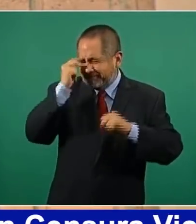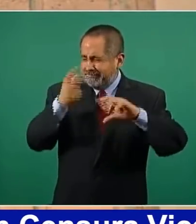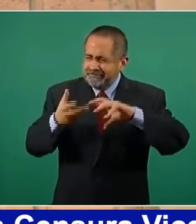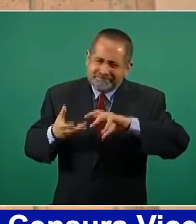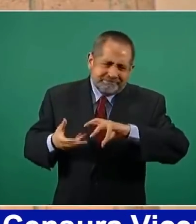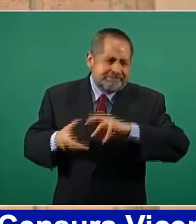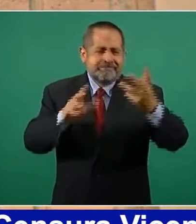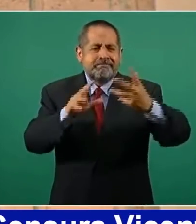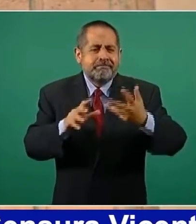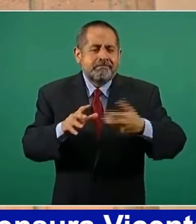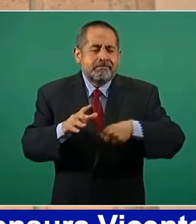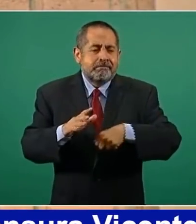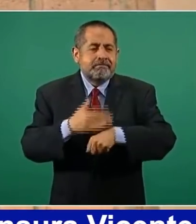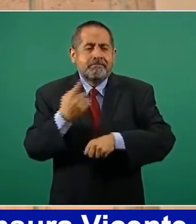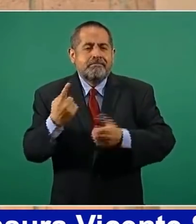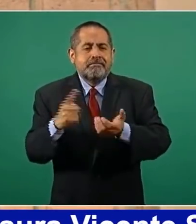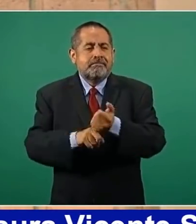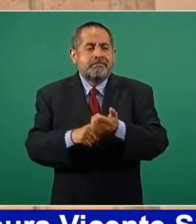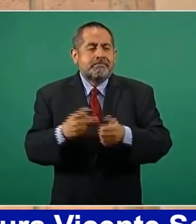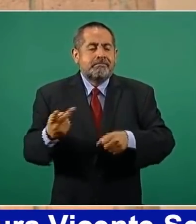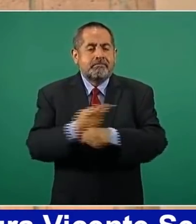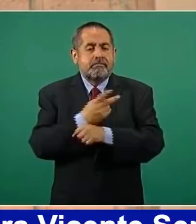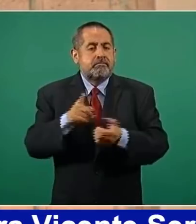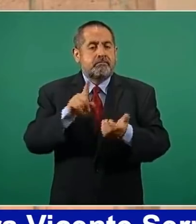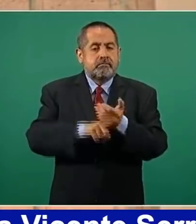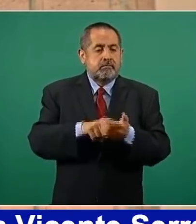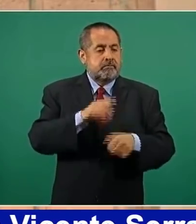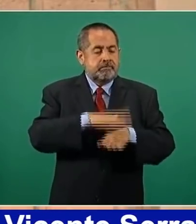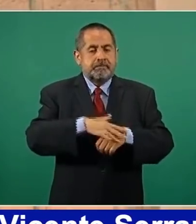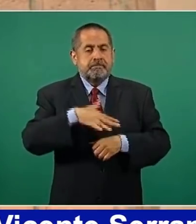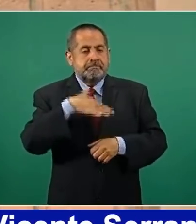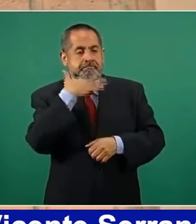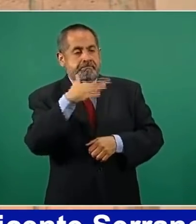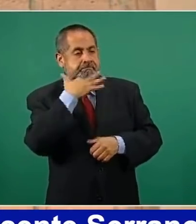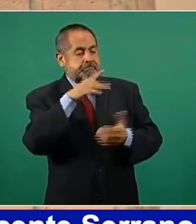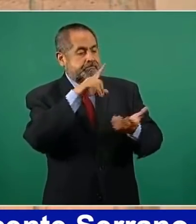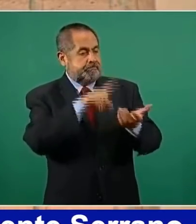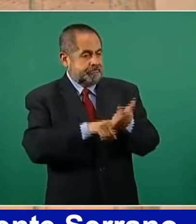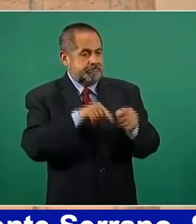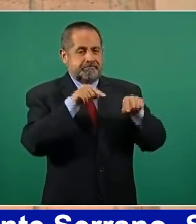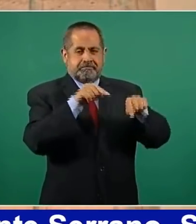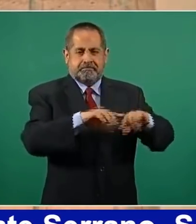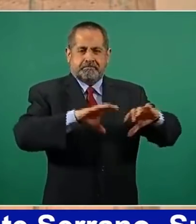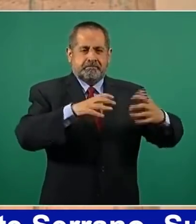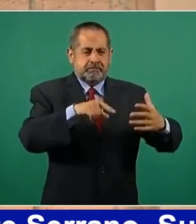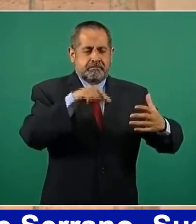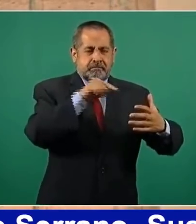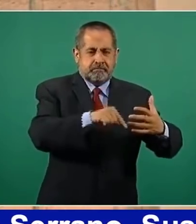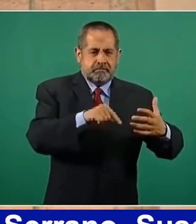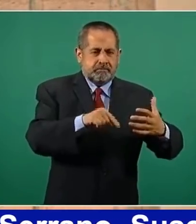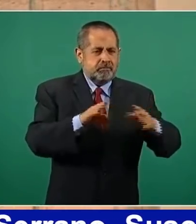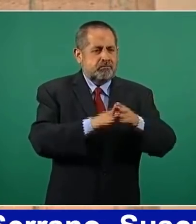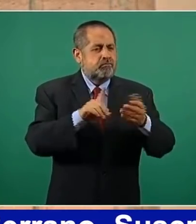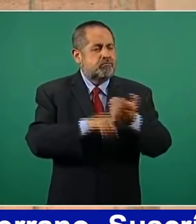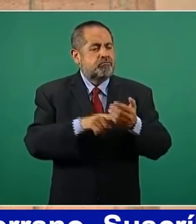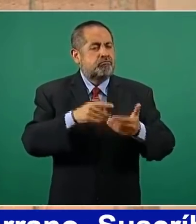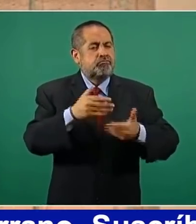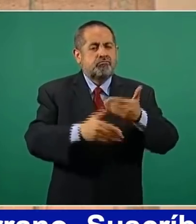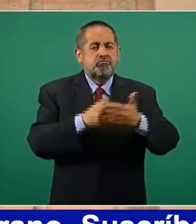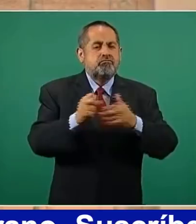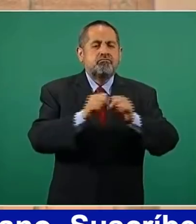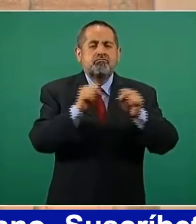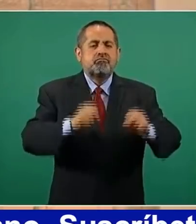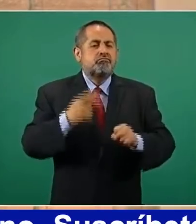progreso de México se han originado por la corrupción engendrada por el predominio de un